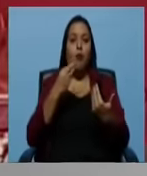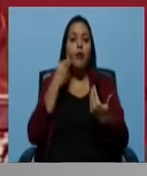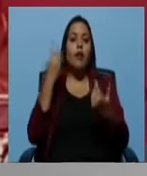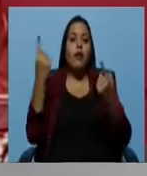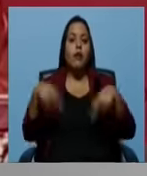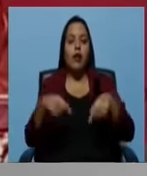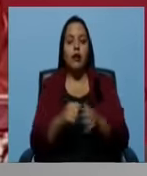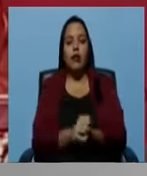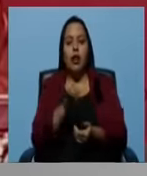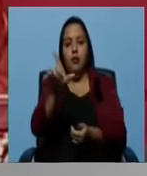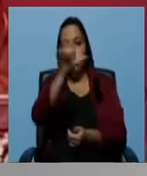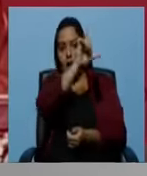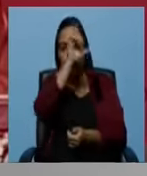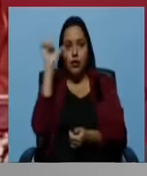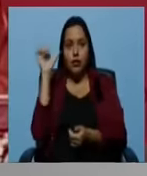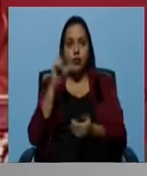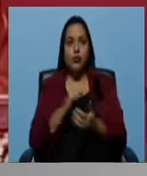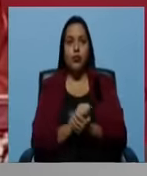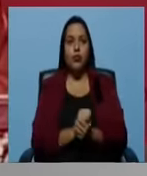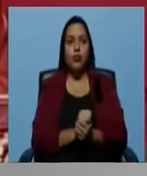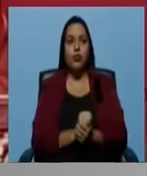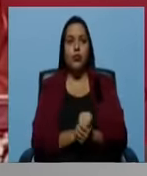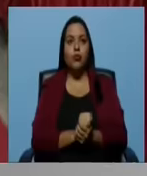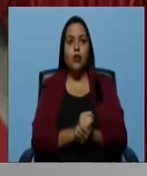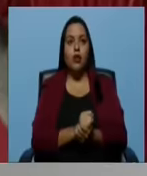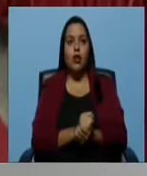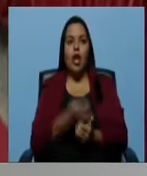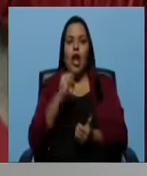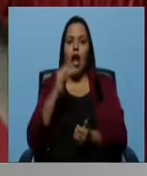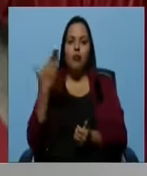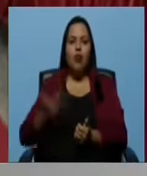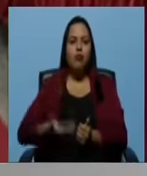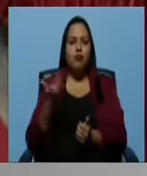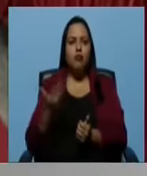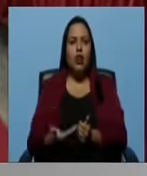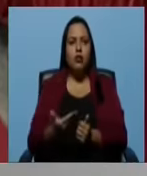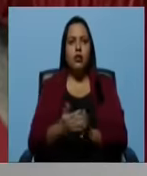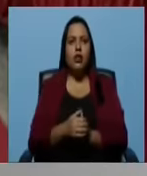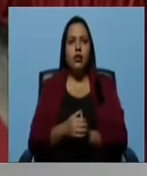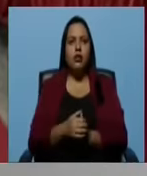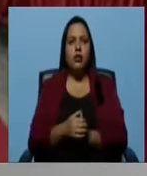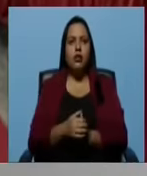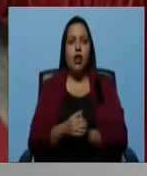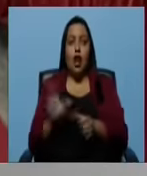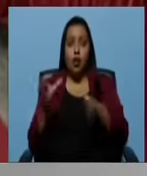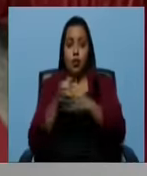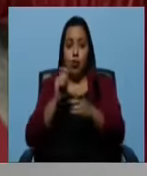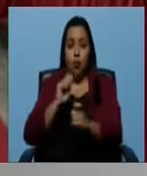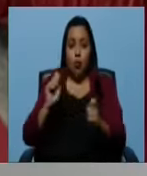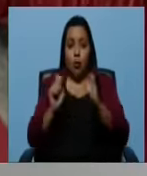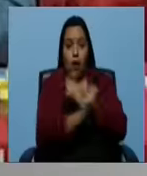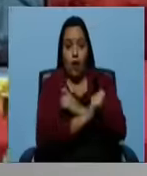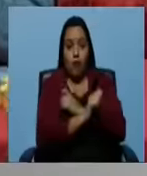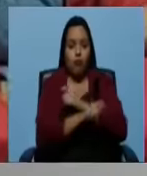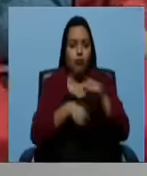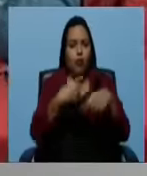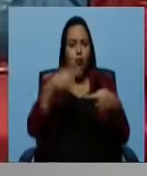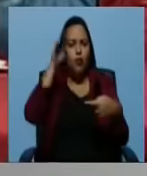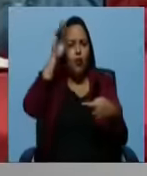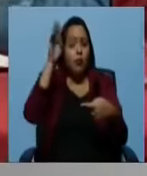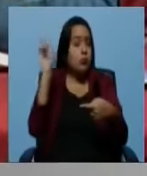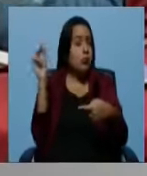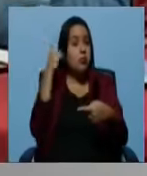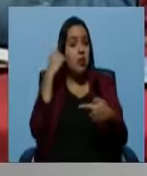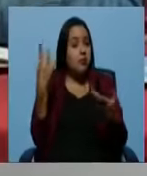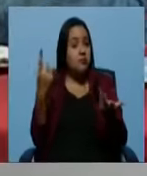del partido, que son la necesaria, el necesario relevo en algún momento. Nadie sabe cuándo, pero están preparándose para la